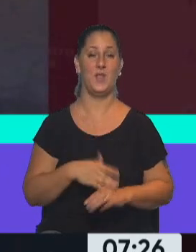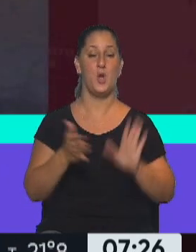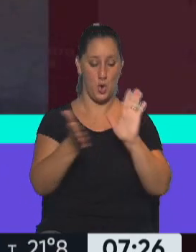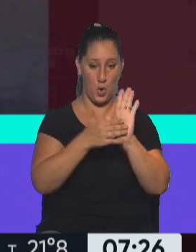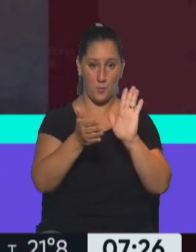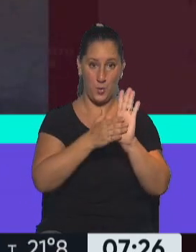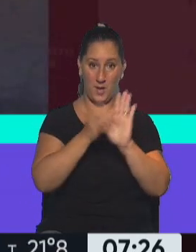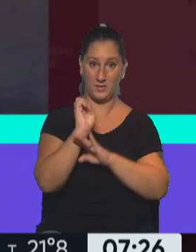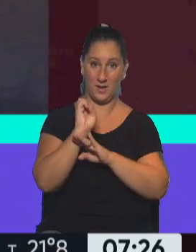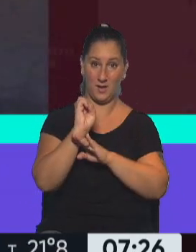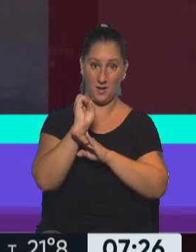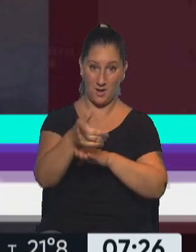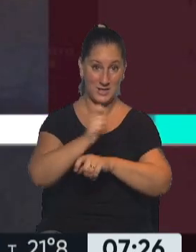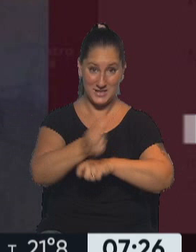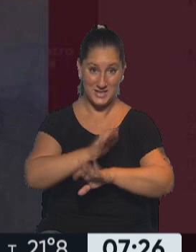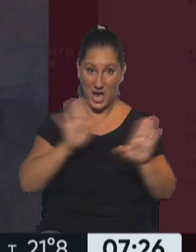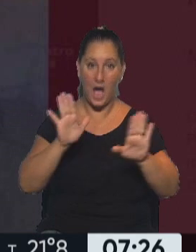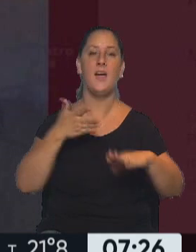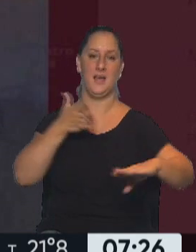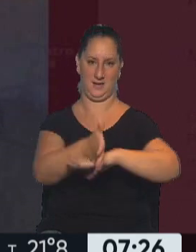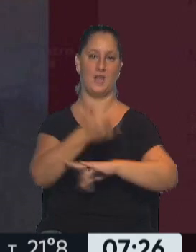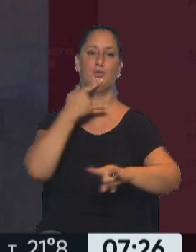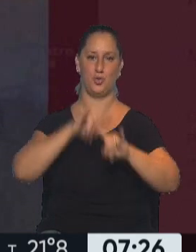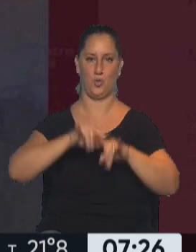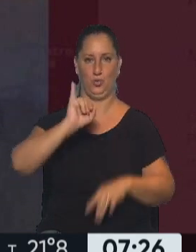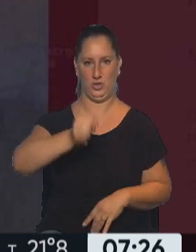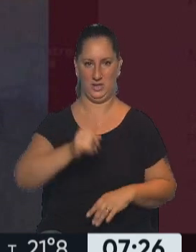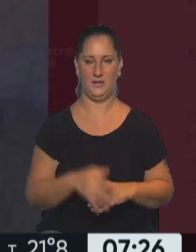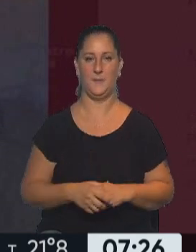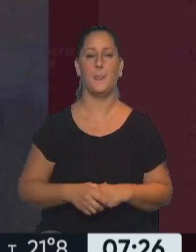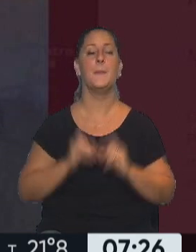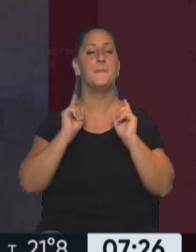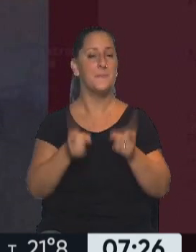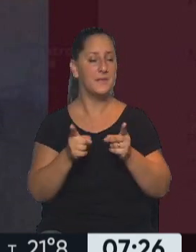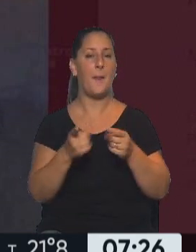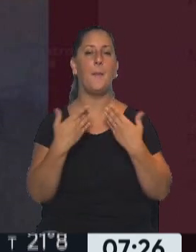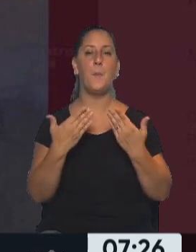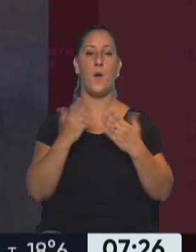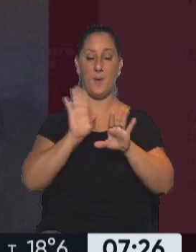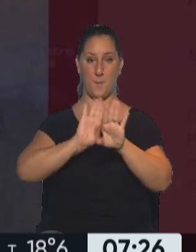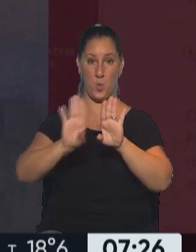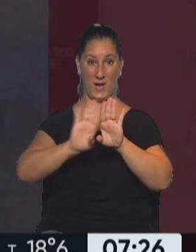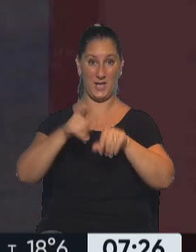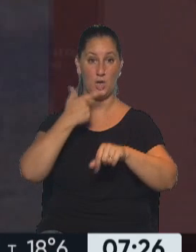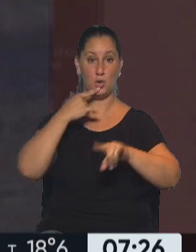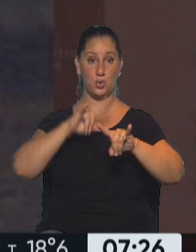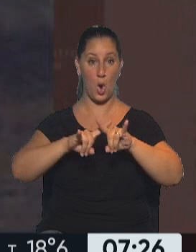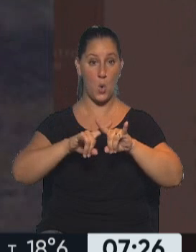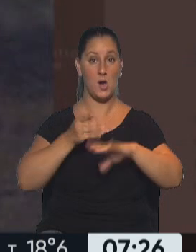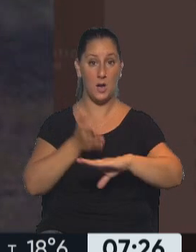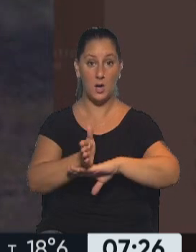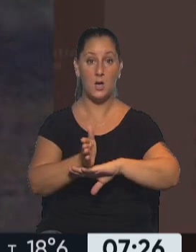donación vas a poder acceder a una entrada, pero también vas a poder acceder en la puerta del show siempre y